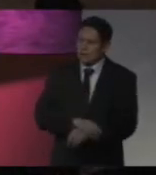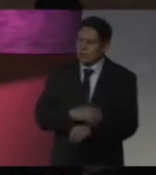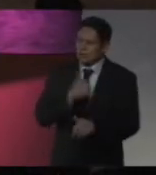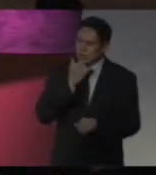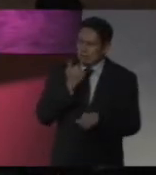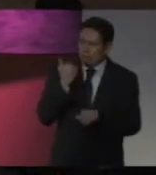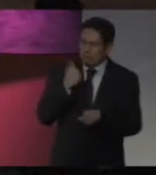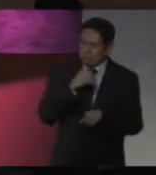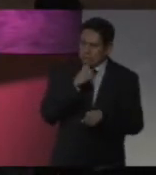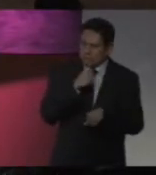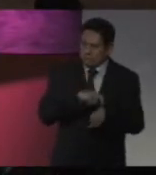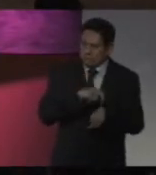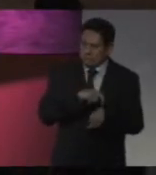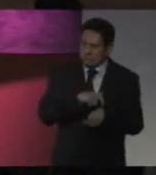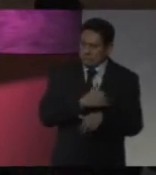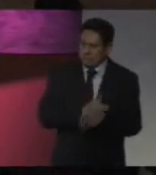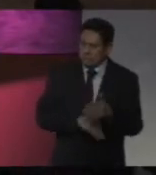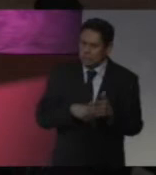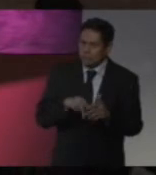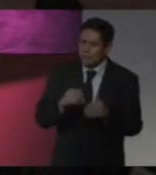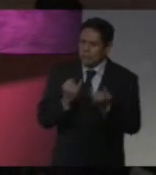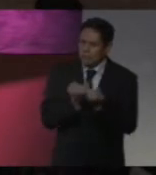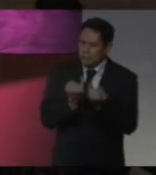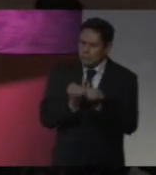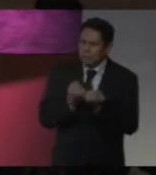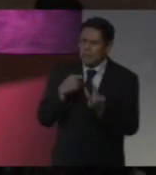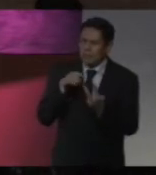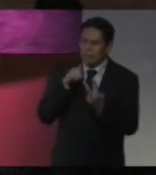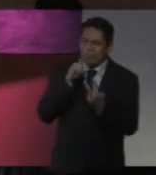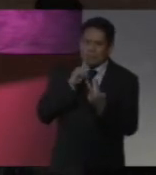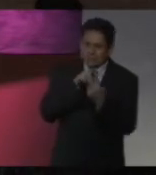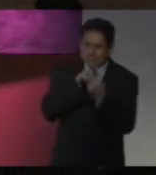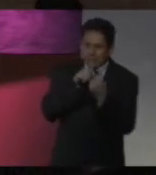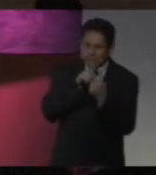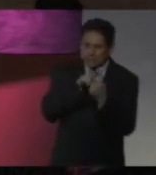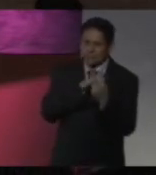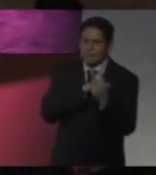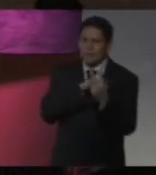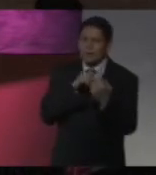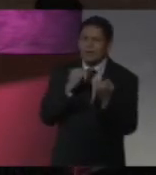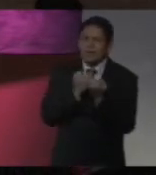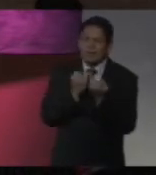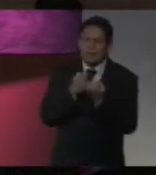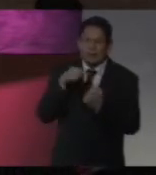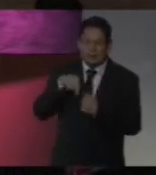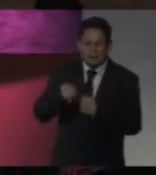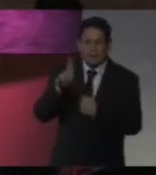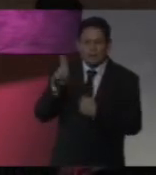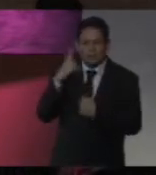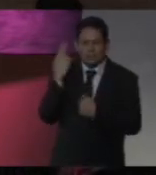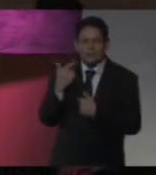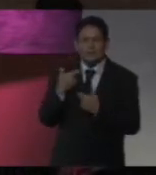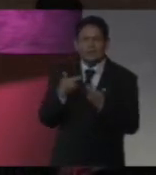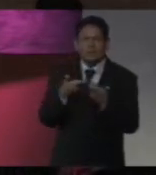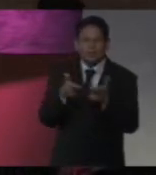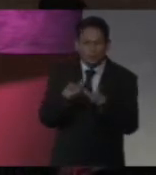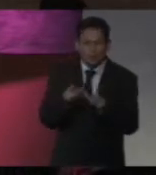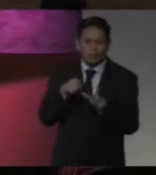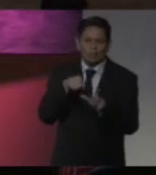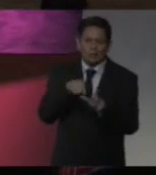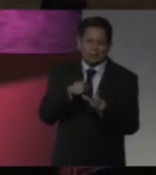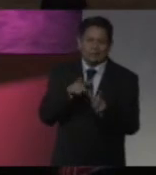de tiempo no lo fui. Agradecer a las organizadoras, especialmente al Laboratorio Nacional de la Diversidad, y no solo por